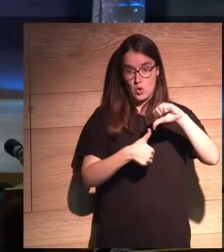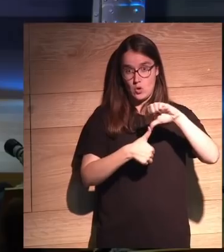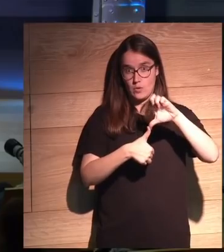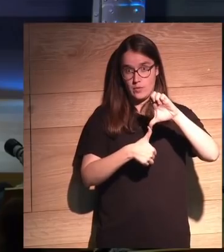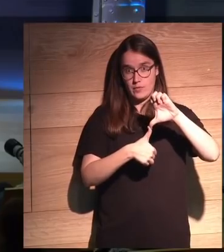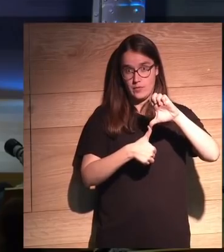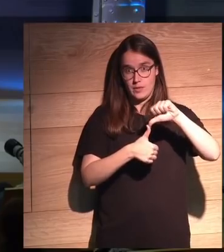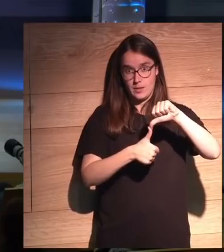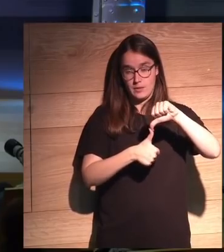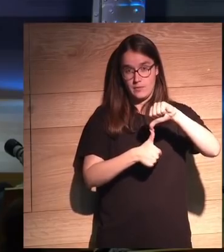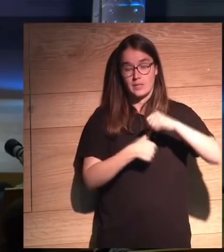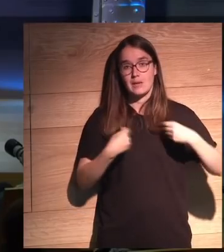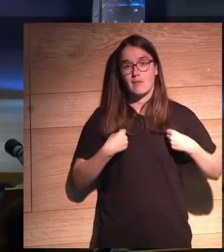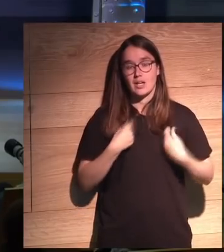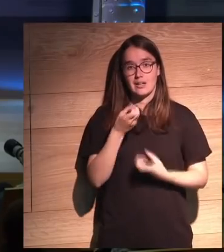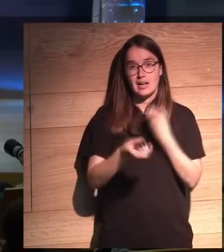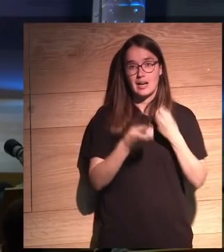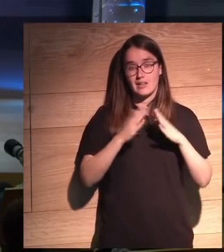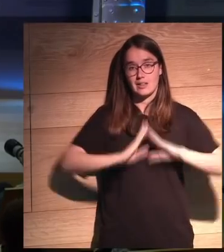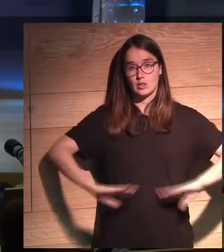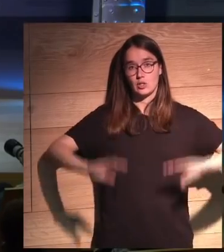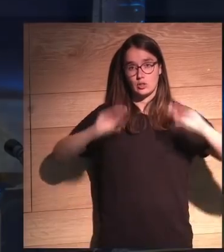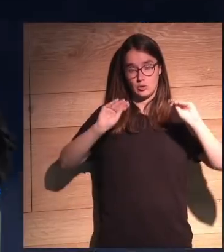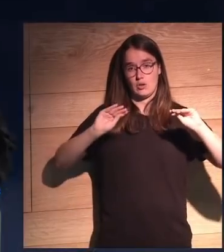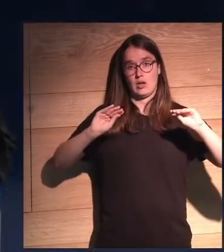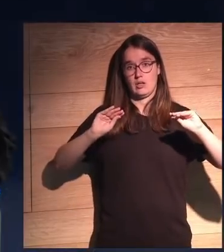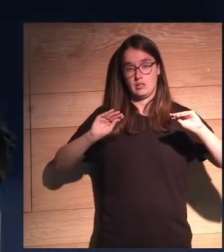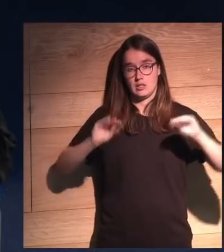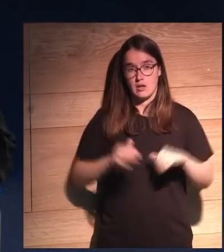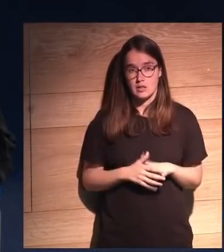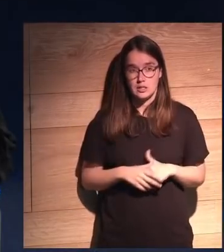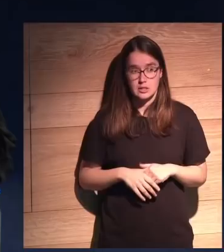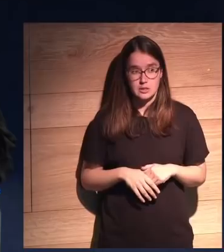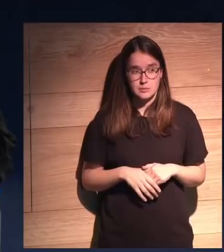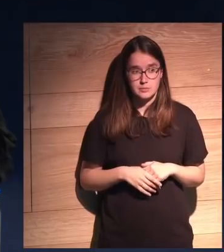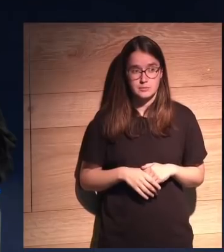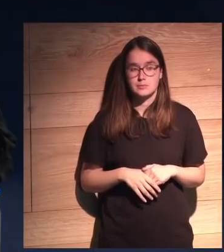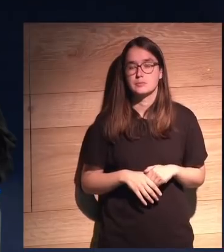en el jardín de su casa en Coyoacán, de la Casa Azul.